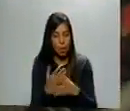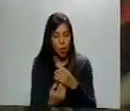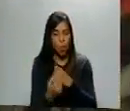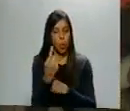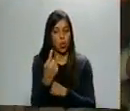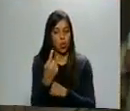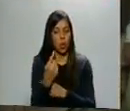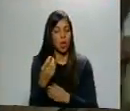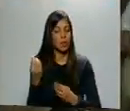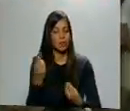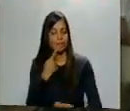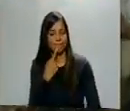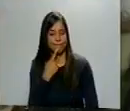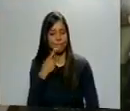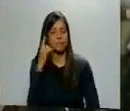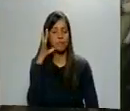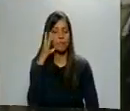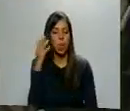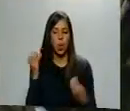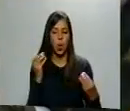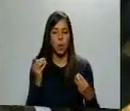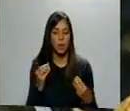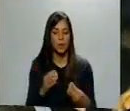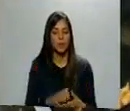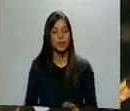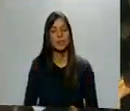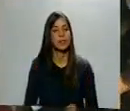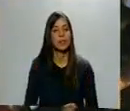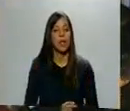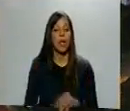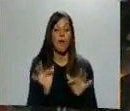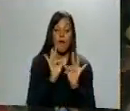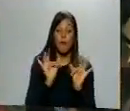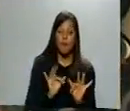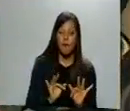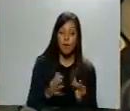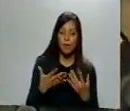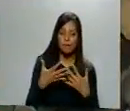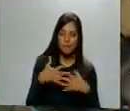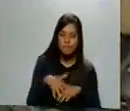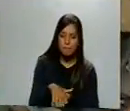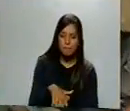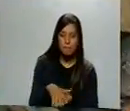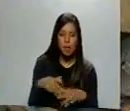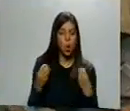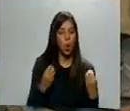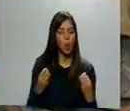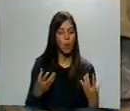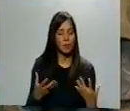gobierno teníamos que definir qué tipo de unidad político-territorial creábamos.